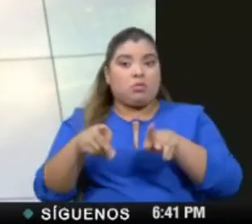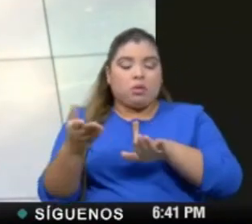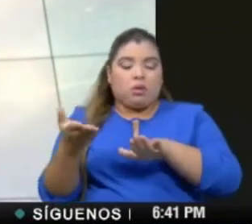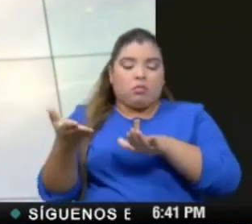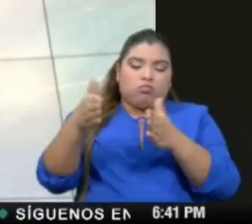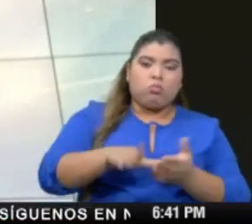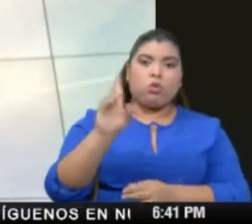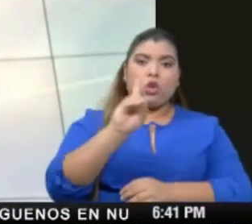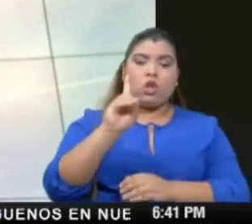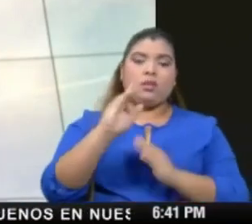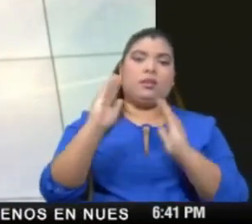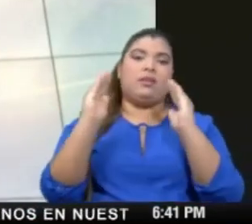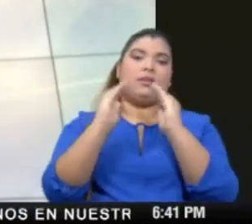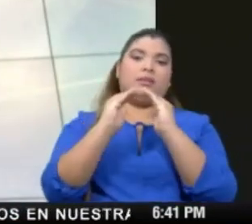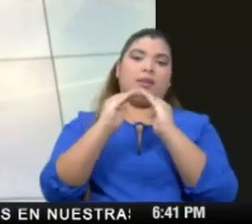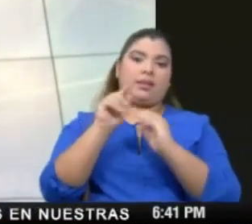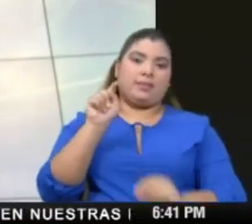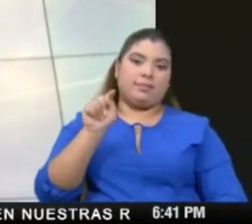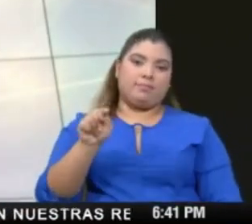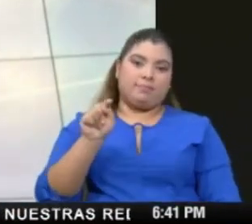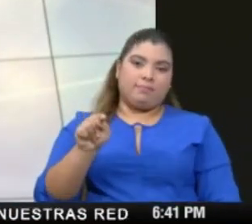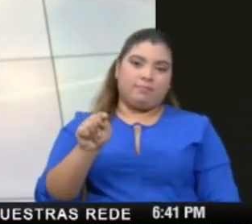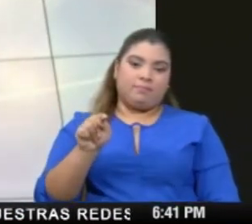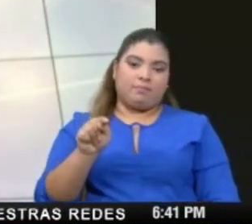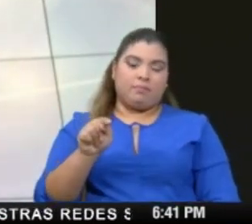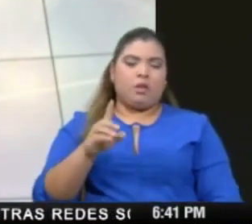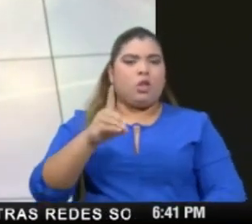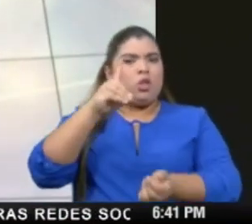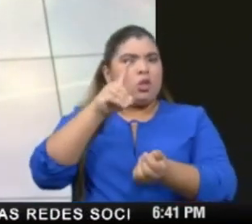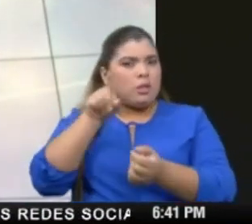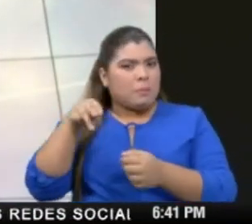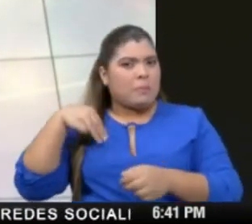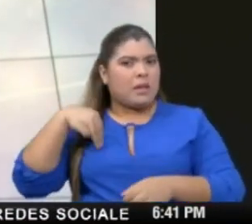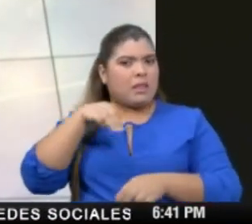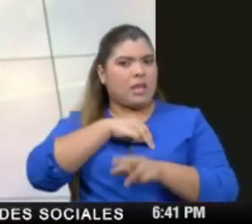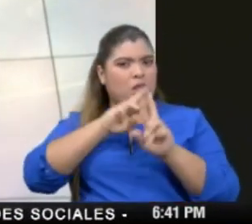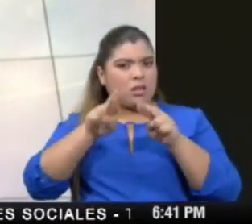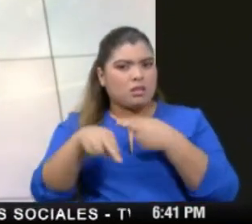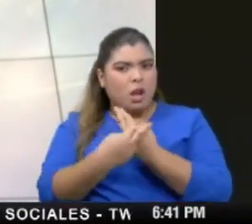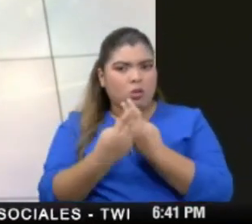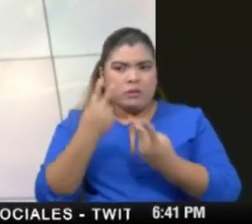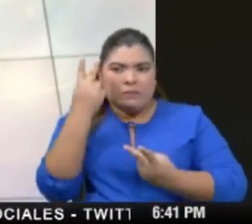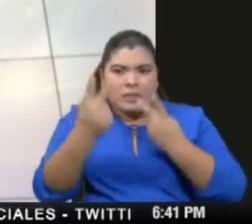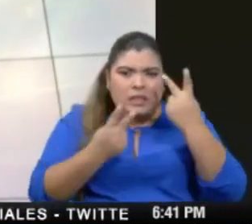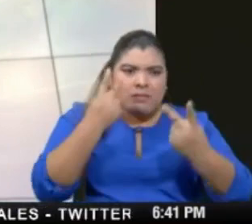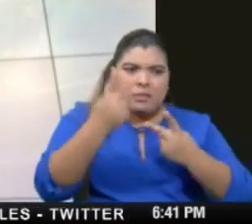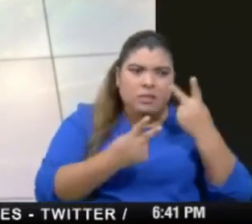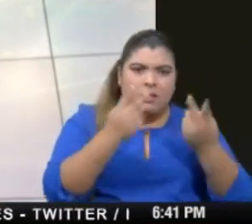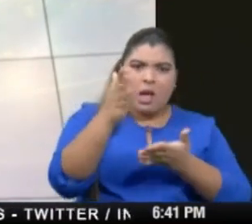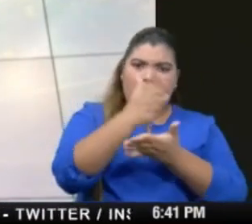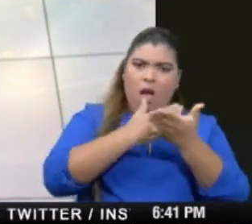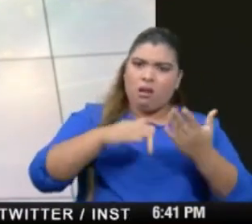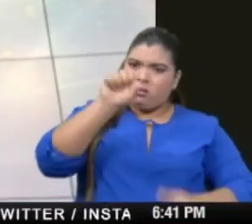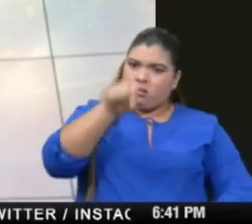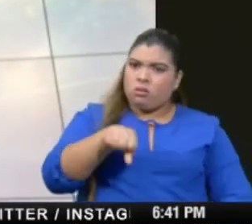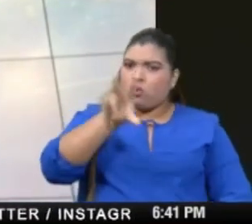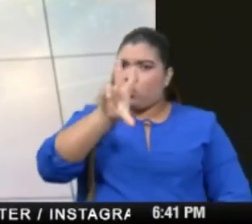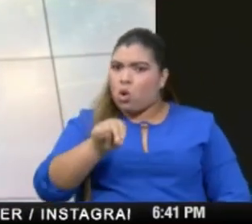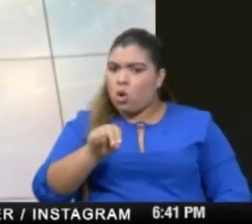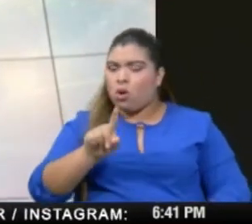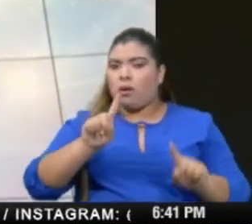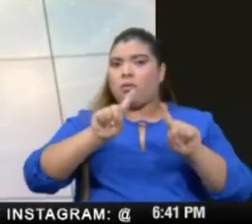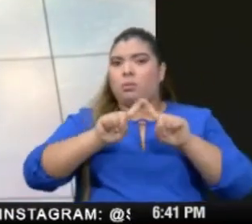haciendo para dar ese seguimiento a las personas que están en aislamiento domiciliario y así evitar esas complicaciones que, pues, lamentablemente